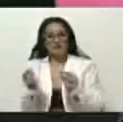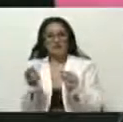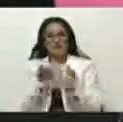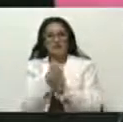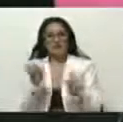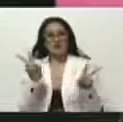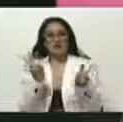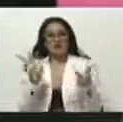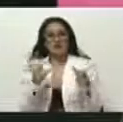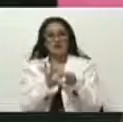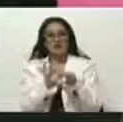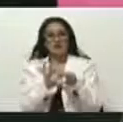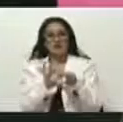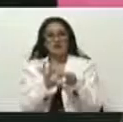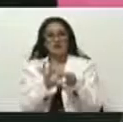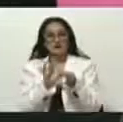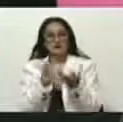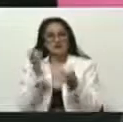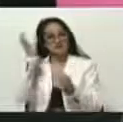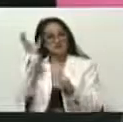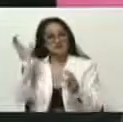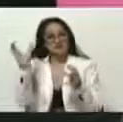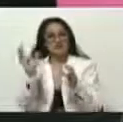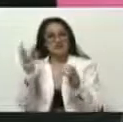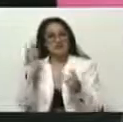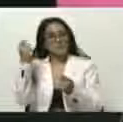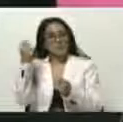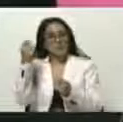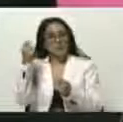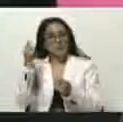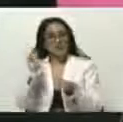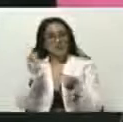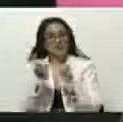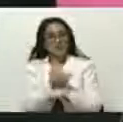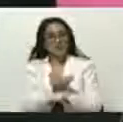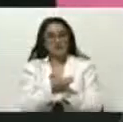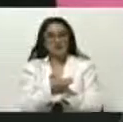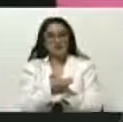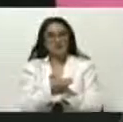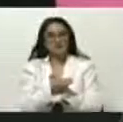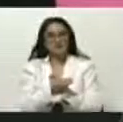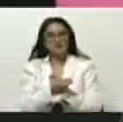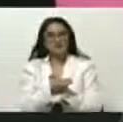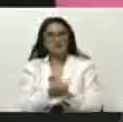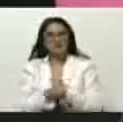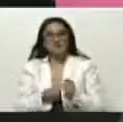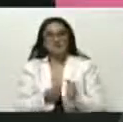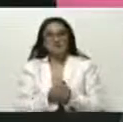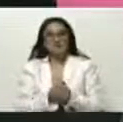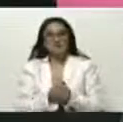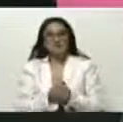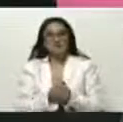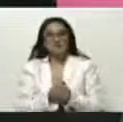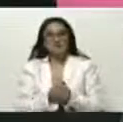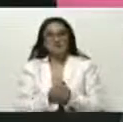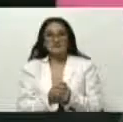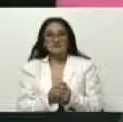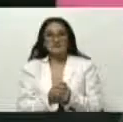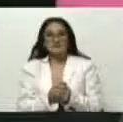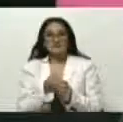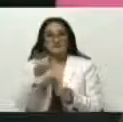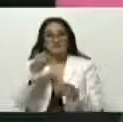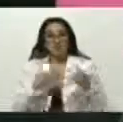temas vinculados a la descolonización, a la memoria, a las letras, a la mujer, al patriarcado.